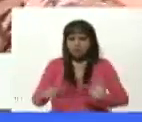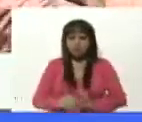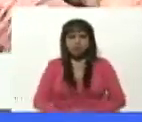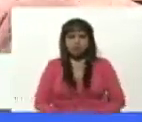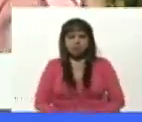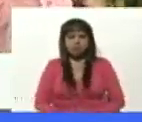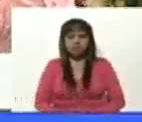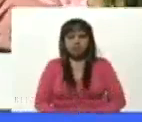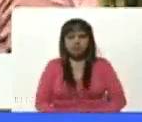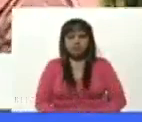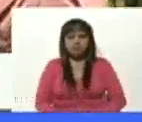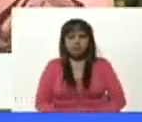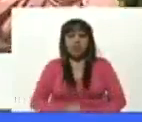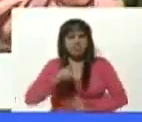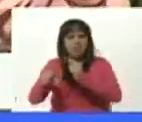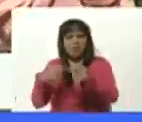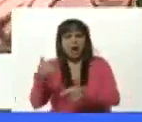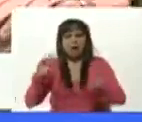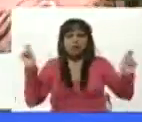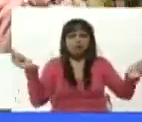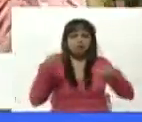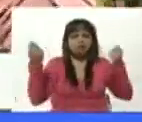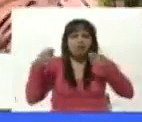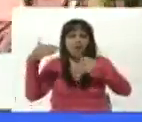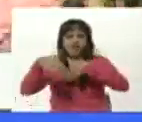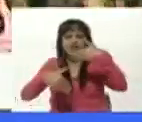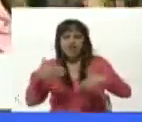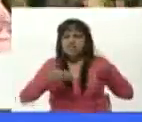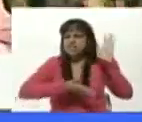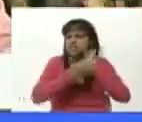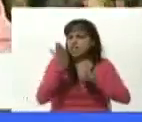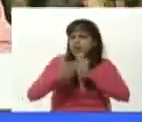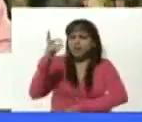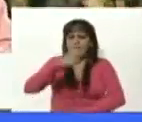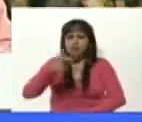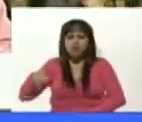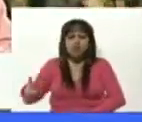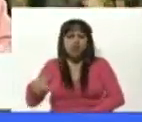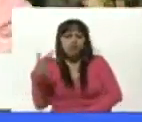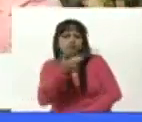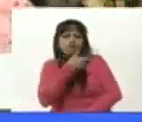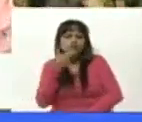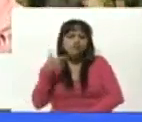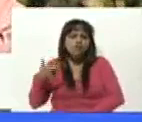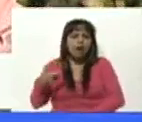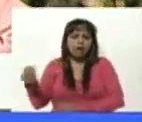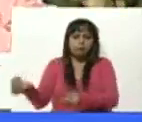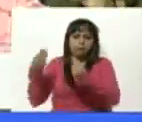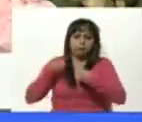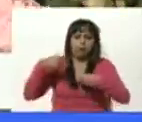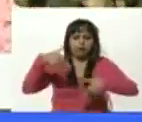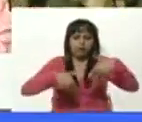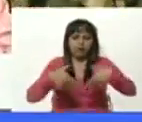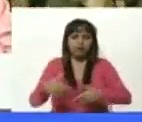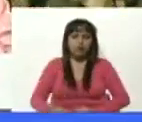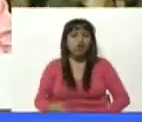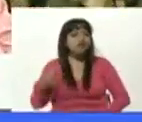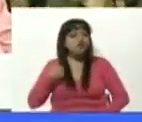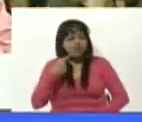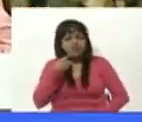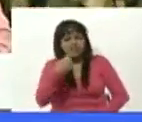Ya habrá campaña electoral, saldrán los candidatos, las candidatas. Tengo que decirlo, me alegra